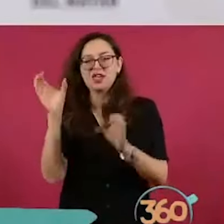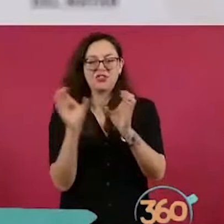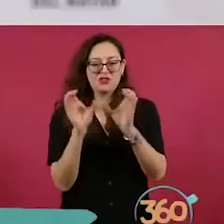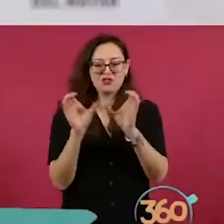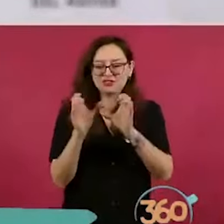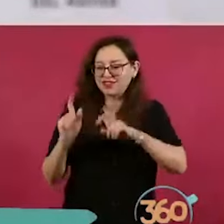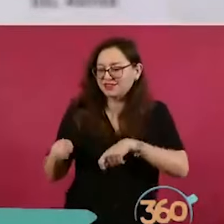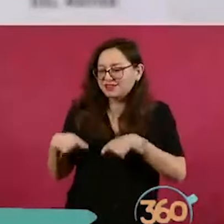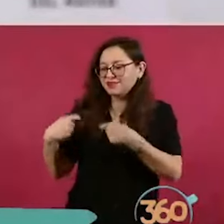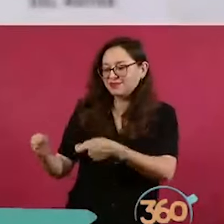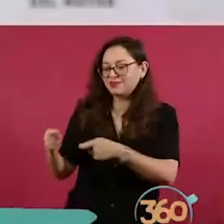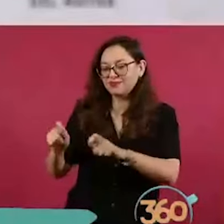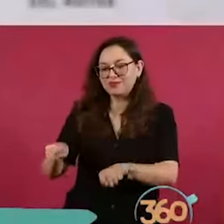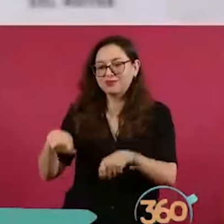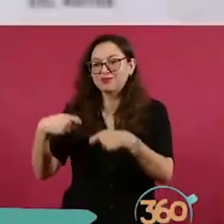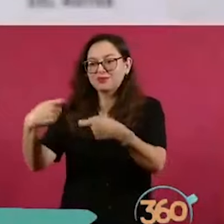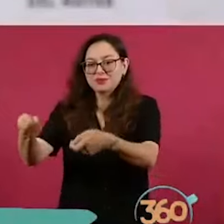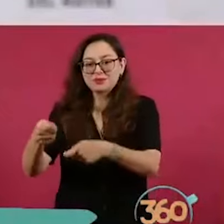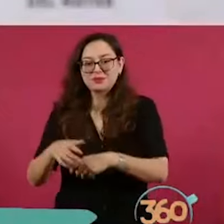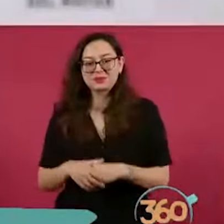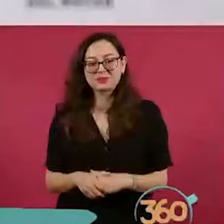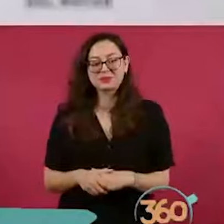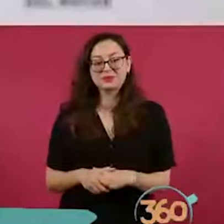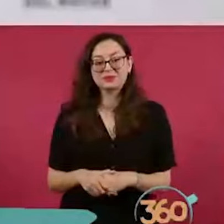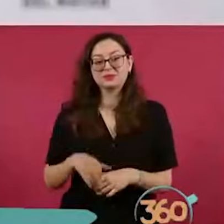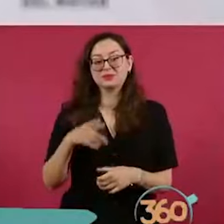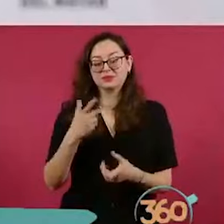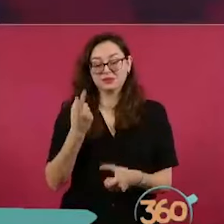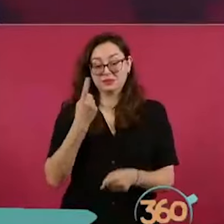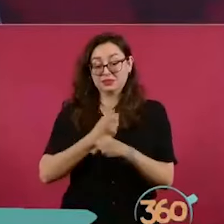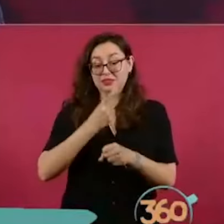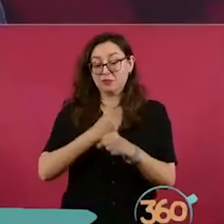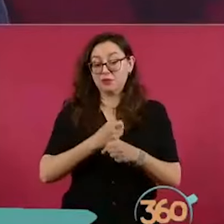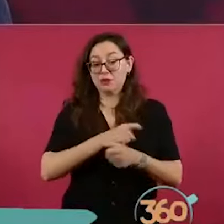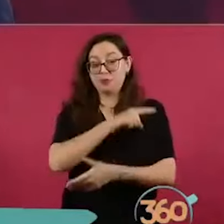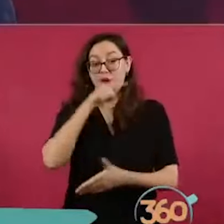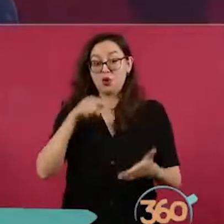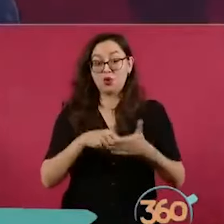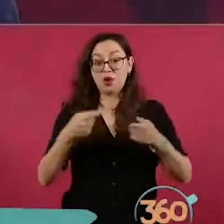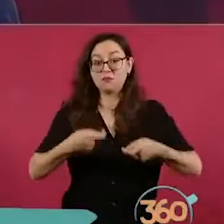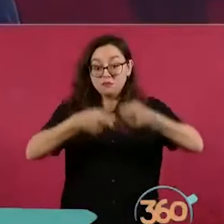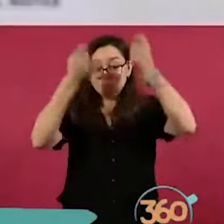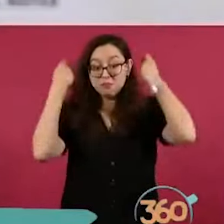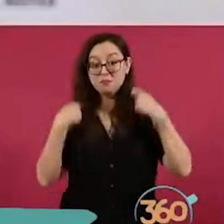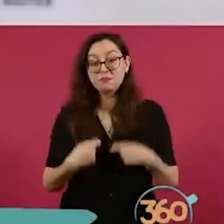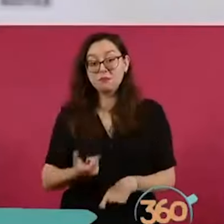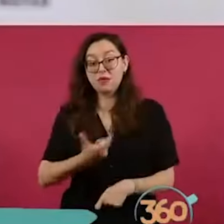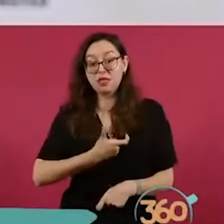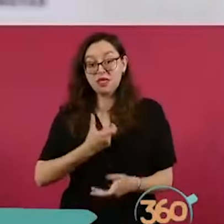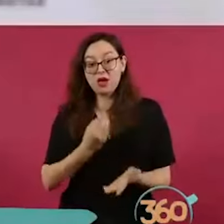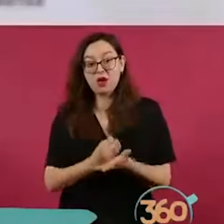reconocimiento primer lugar medalla de oro a Claudio